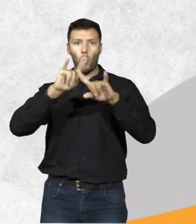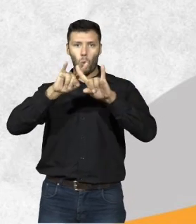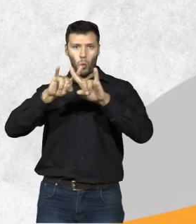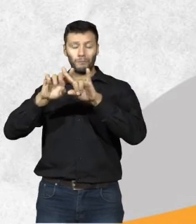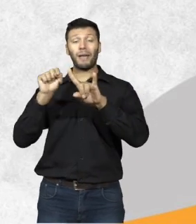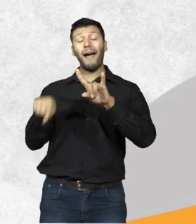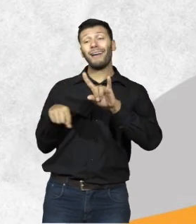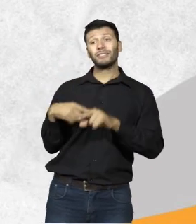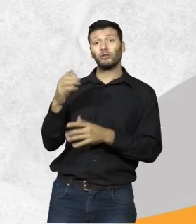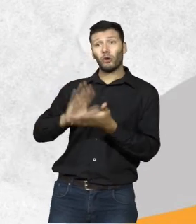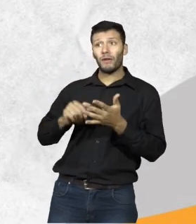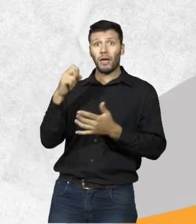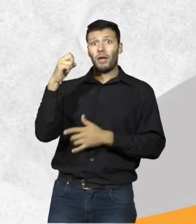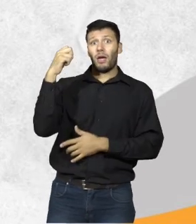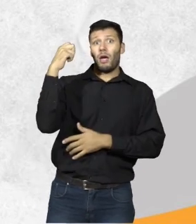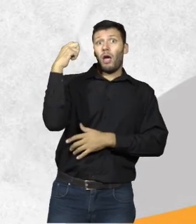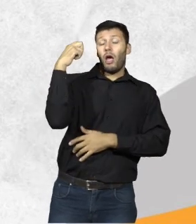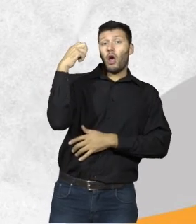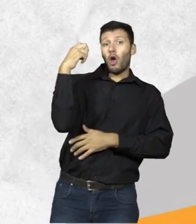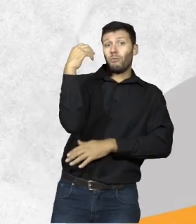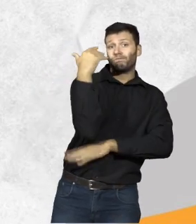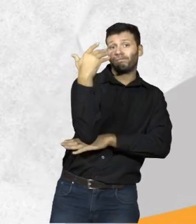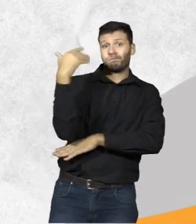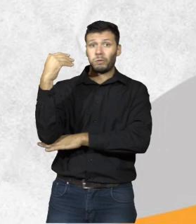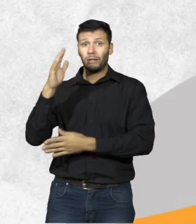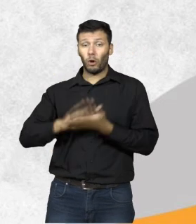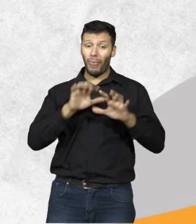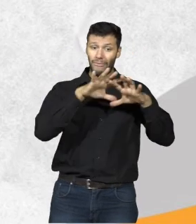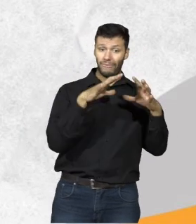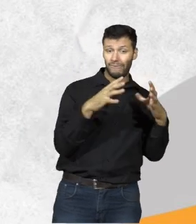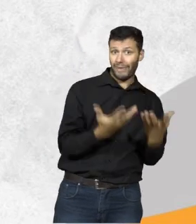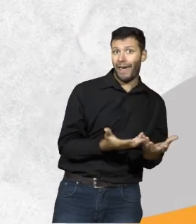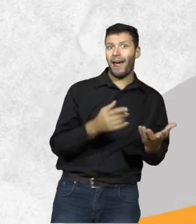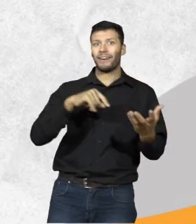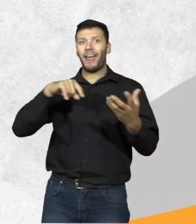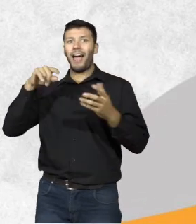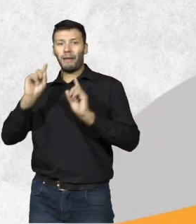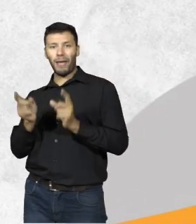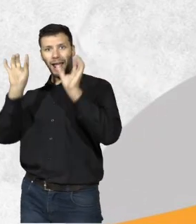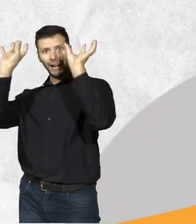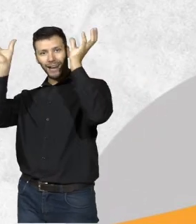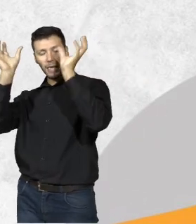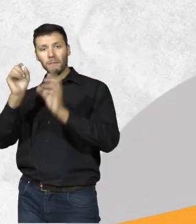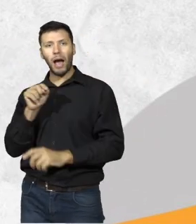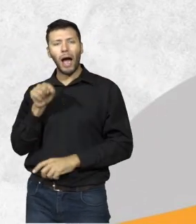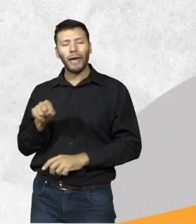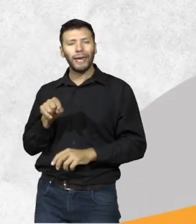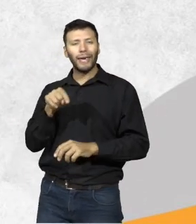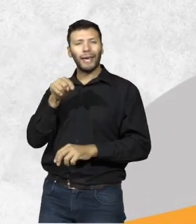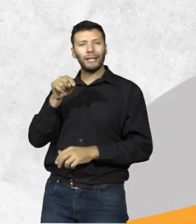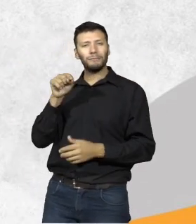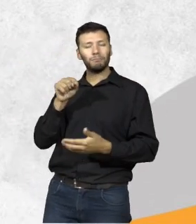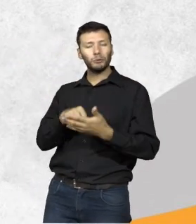conferencias sobre la Tierra, conferencias sobre el clima. Y acá quiero frenarme un momentito